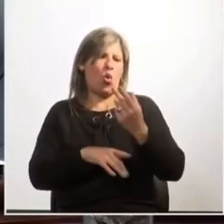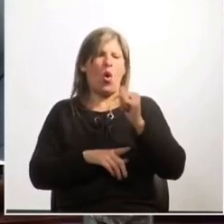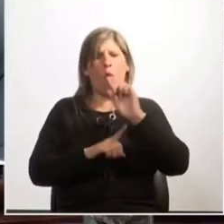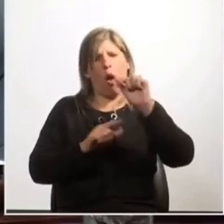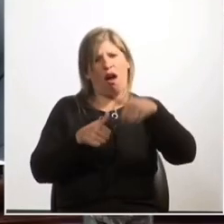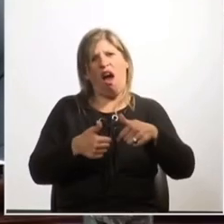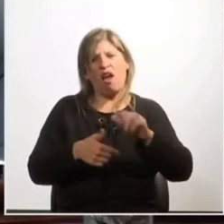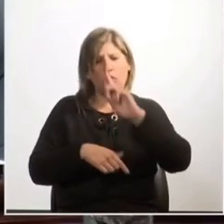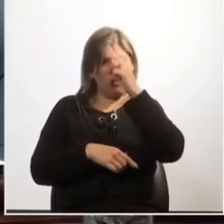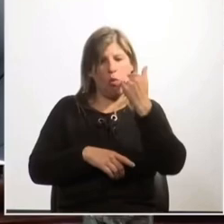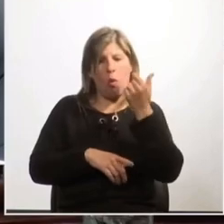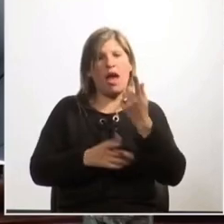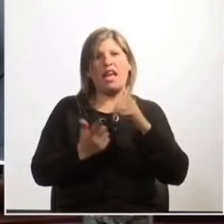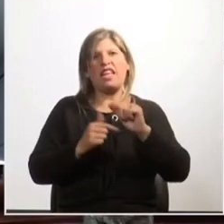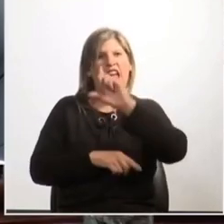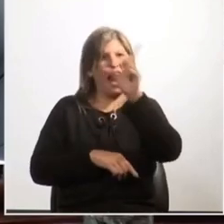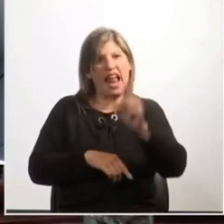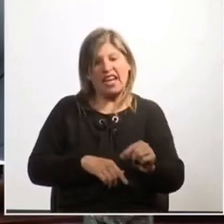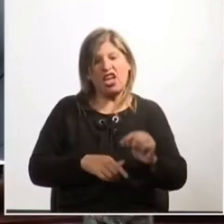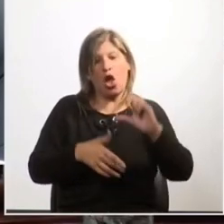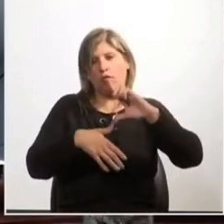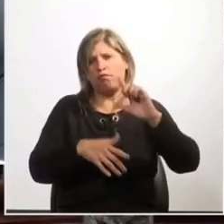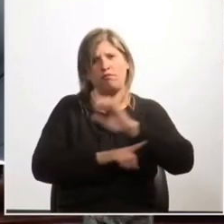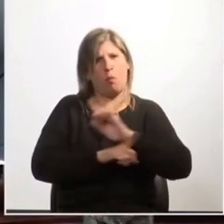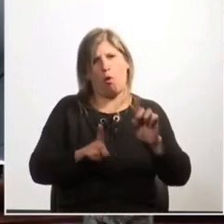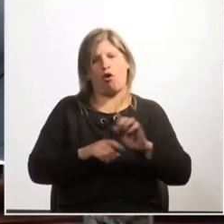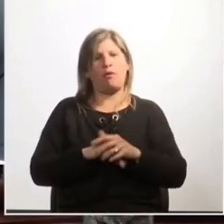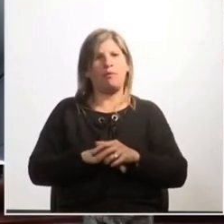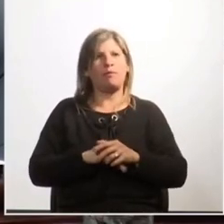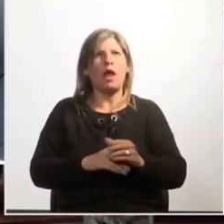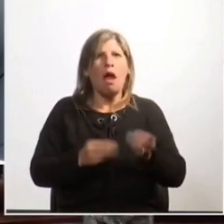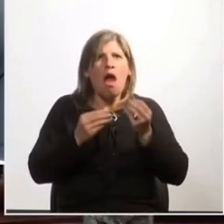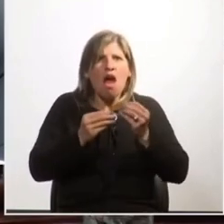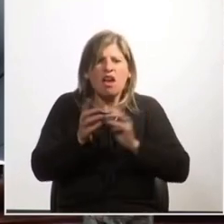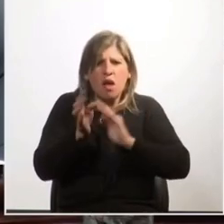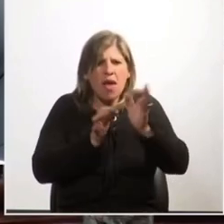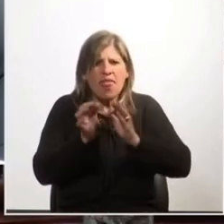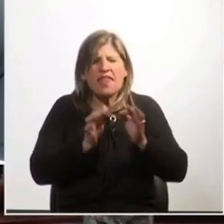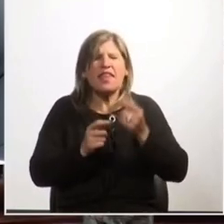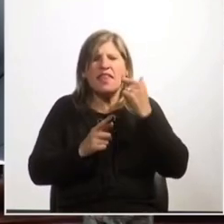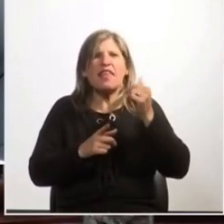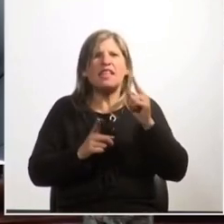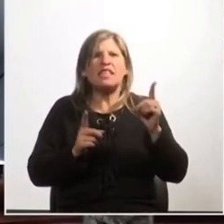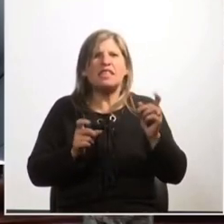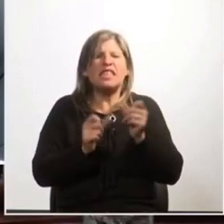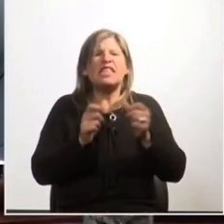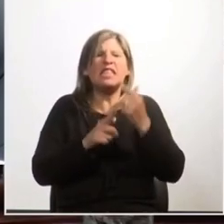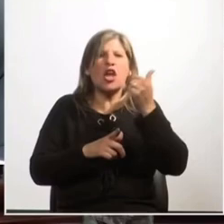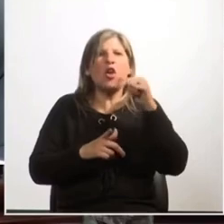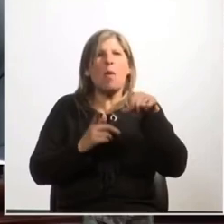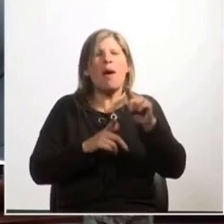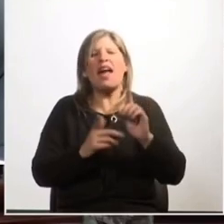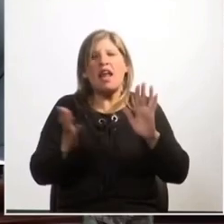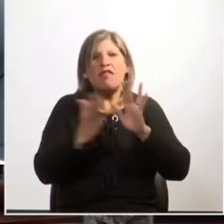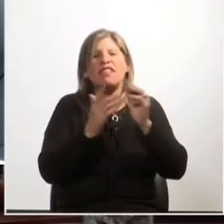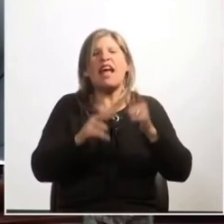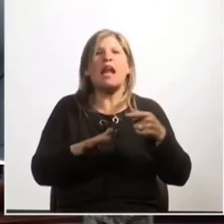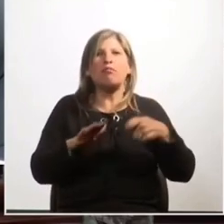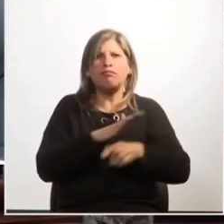región. ¿Qué medidas concretas se han implementado para enfrentar el crimen organizado, incluyendo el gran